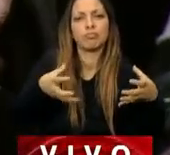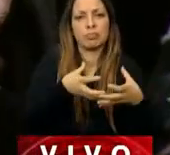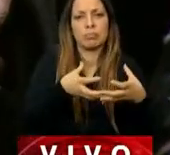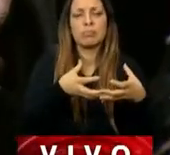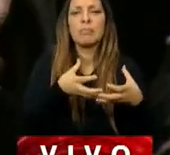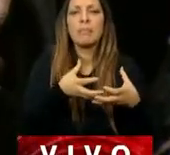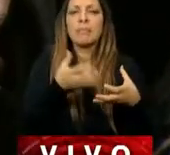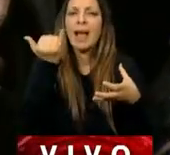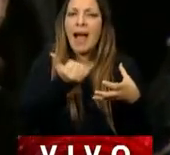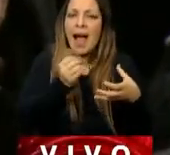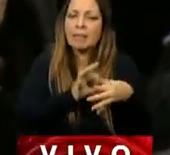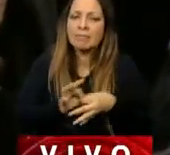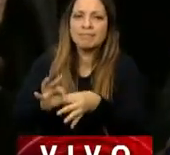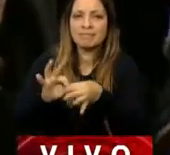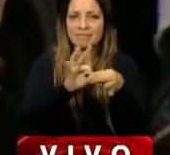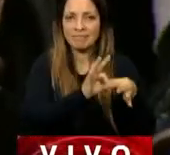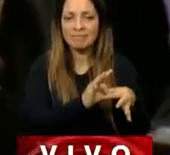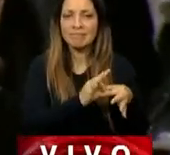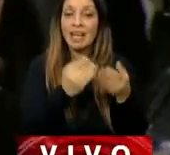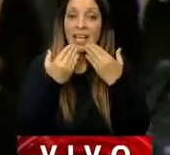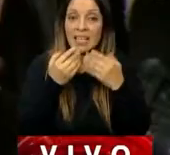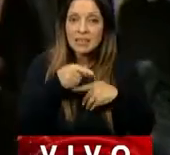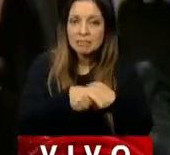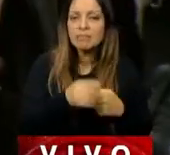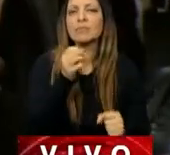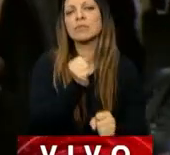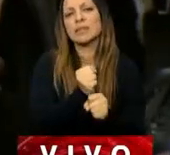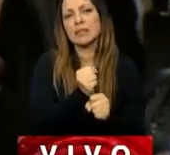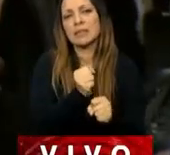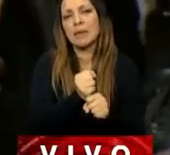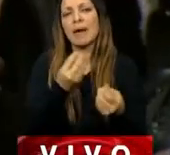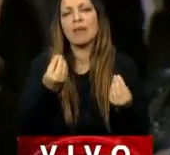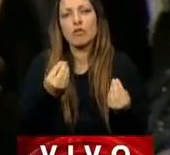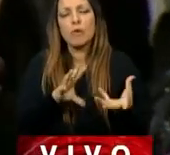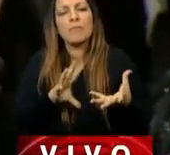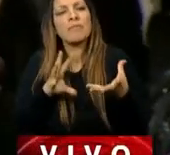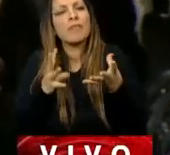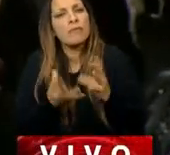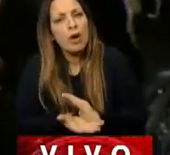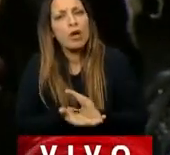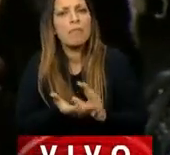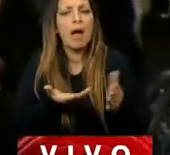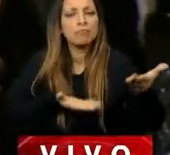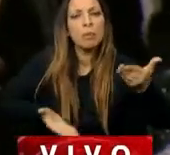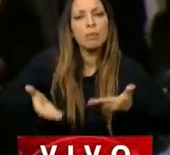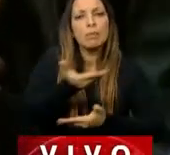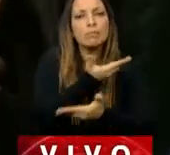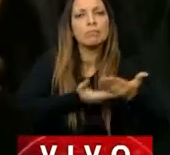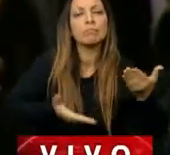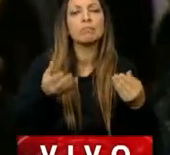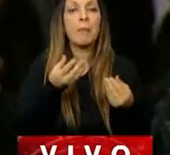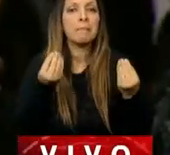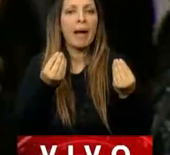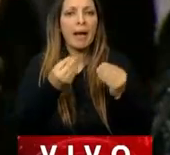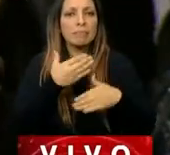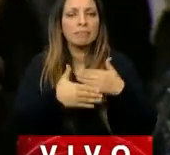estudian estas cosas, donde trabajan de manera cooperativa